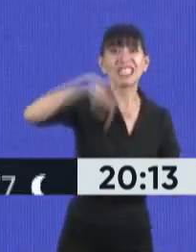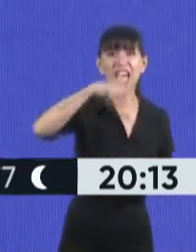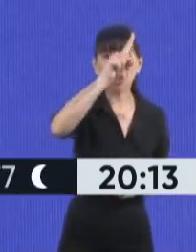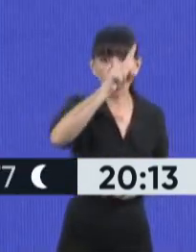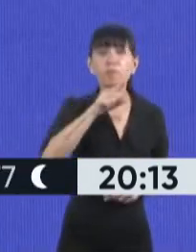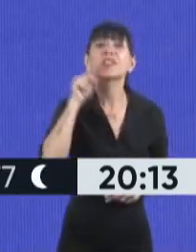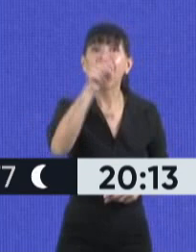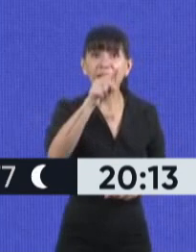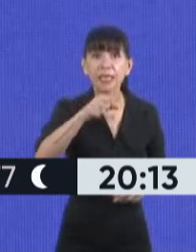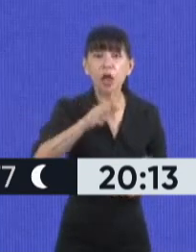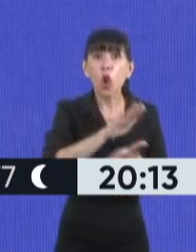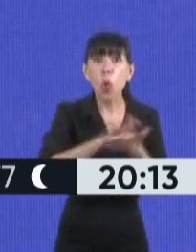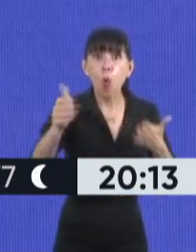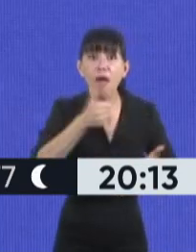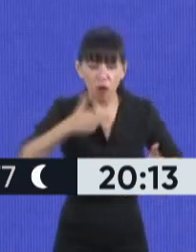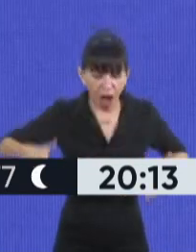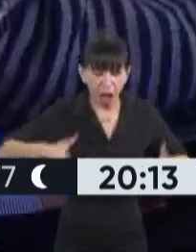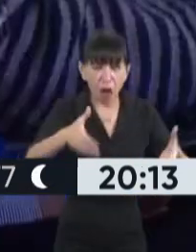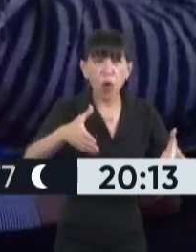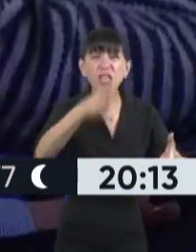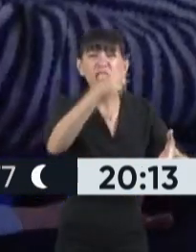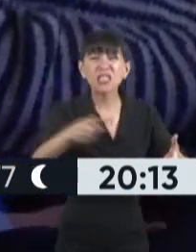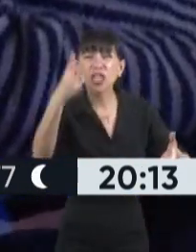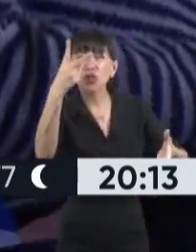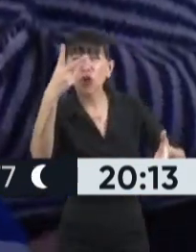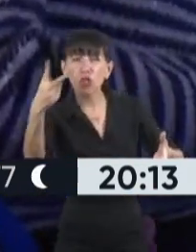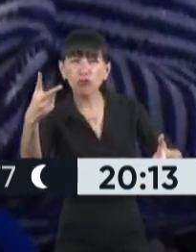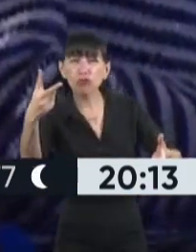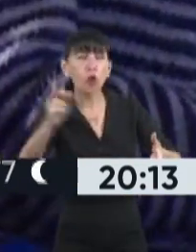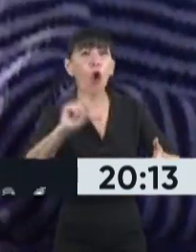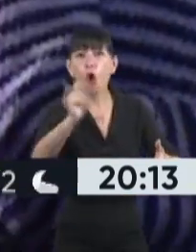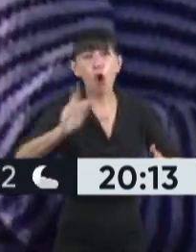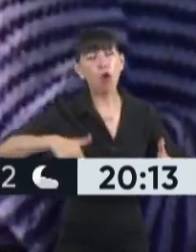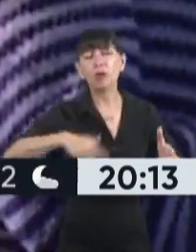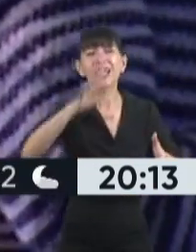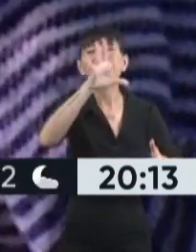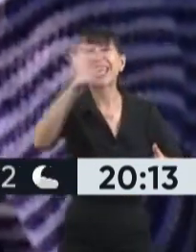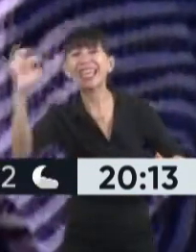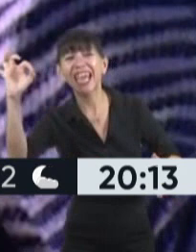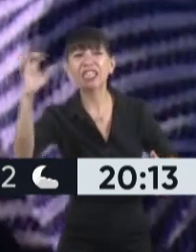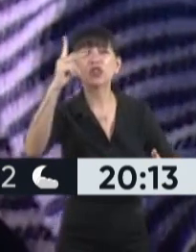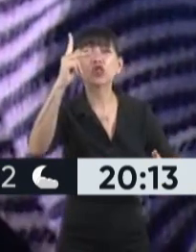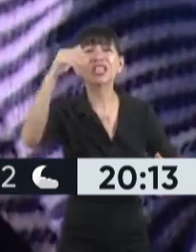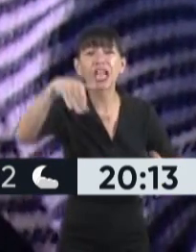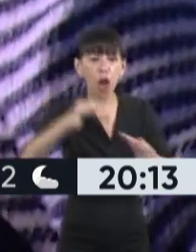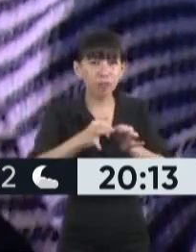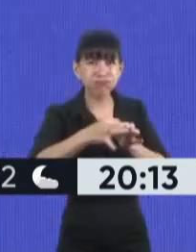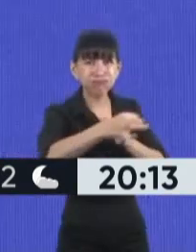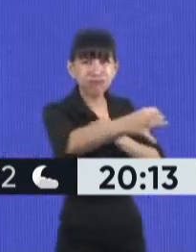un acueducto de 102 kilómetros. ¿Cuántos? ¿500 kilómetros? 500